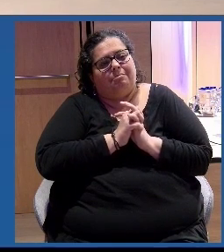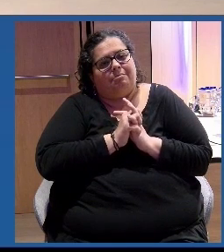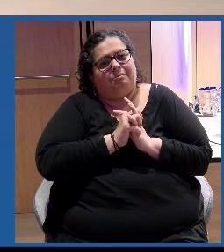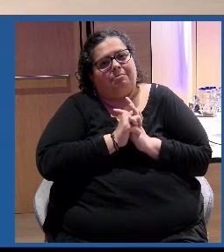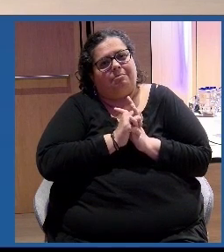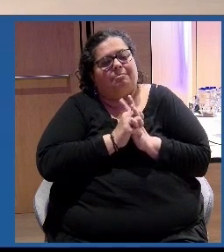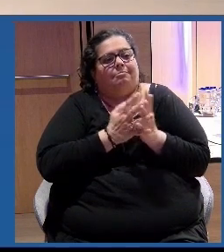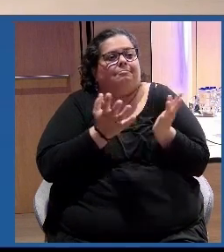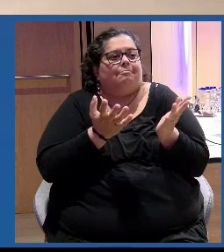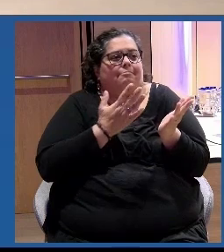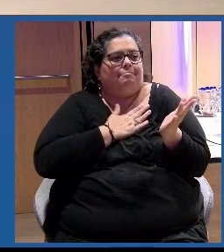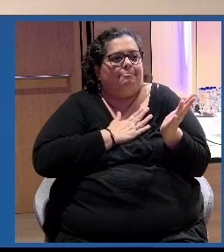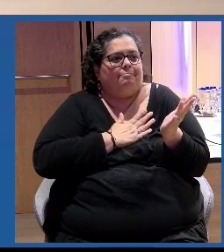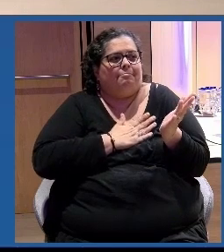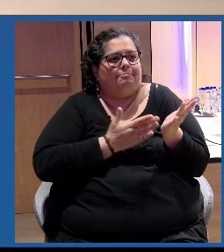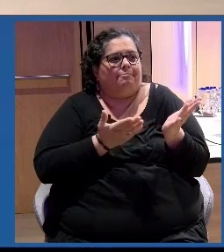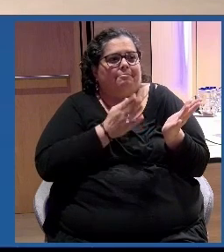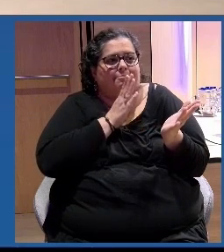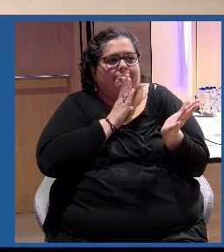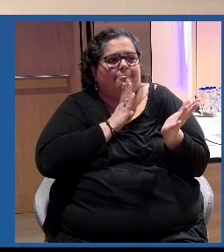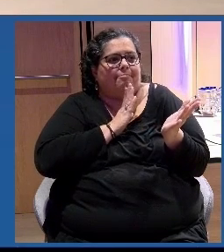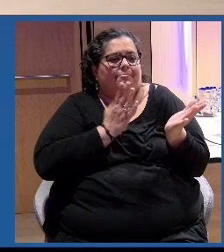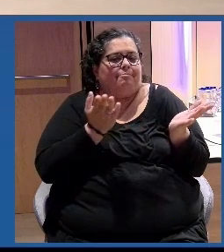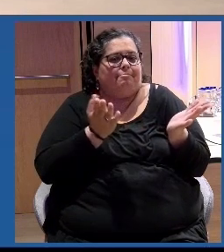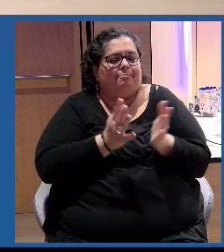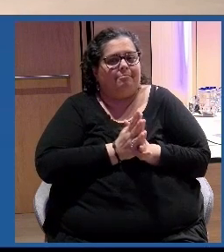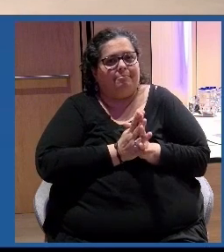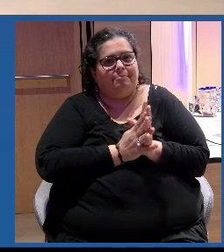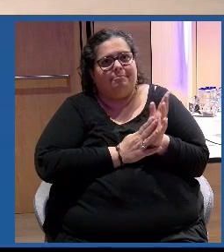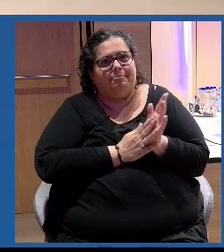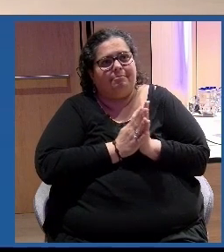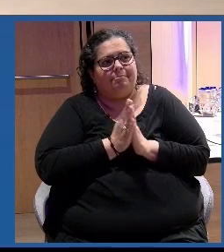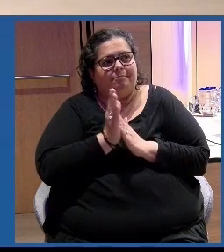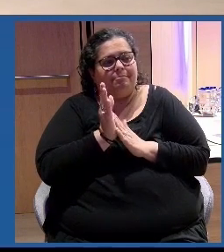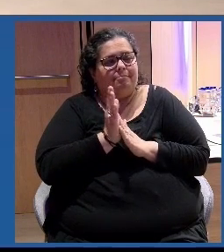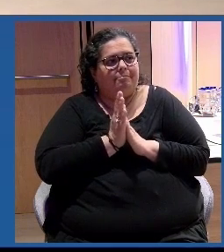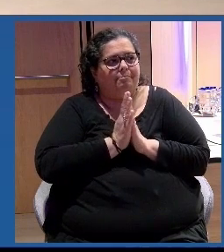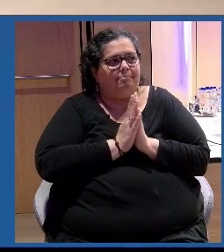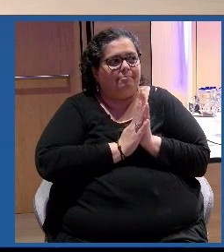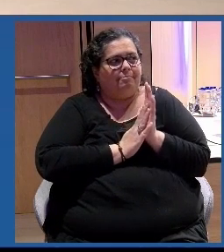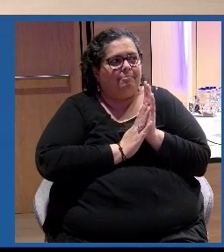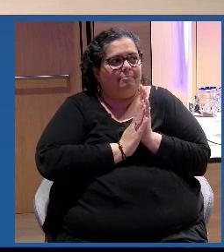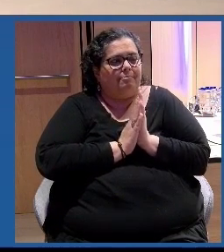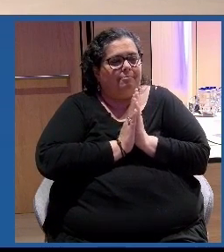la transparencia. Y eso sería en los 10 minutos que me dijeron que voy a exponer. Gracias.